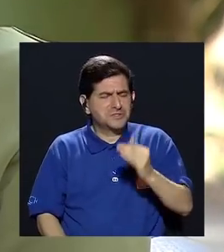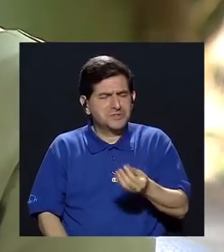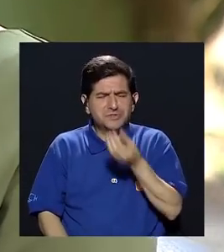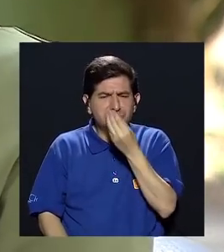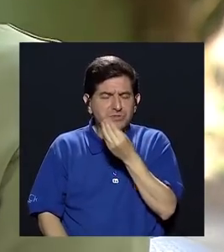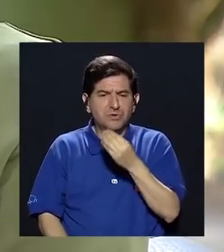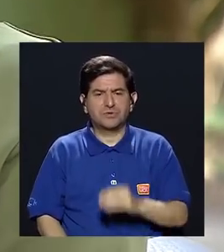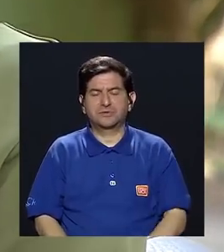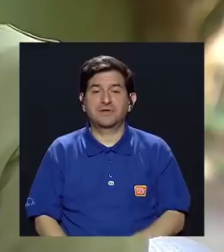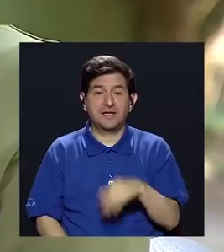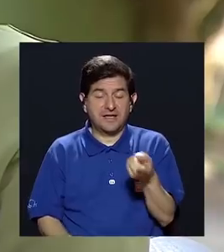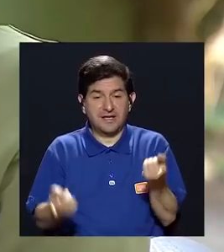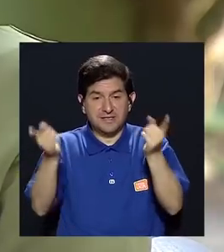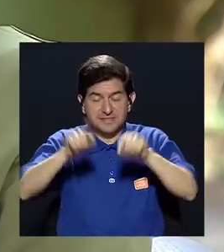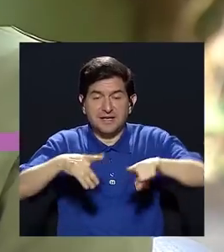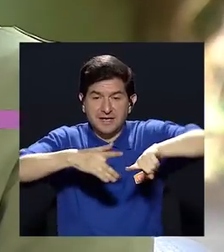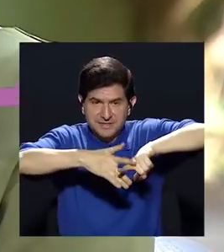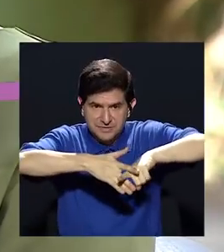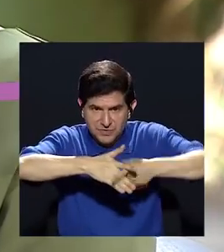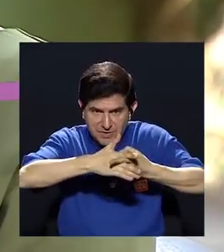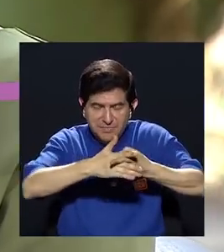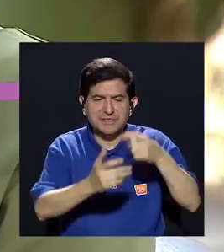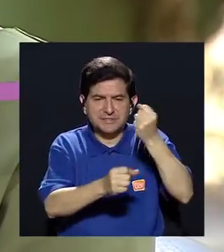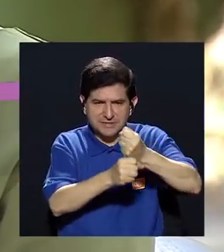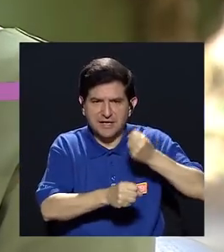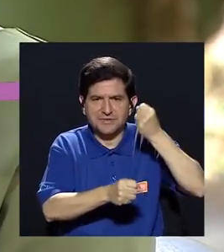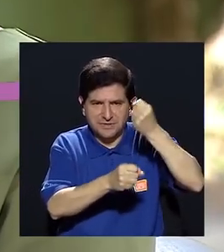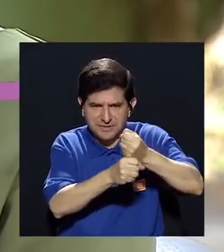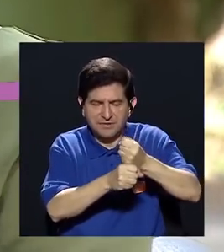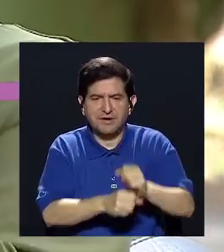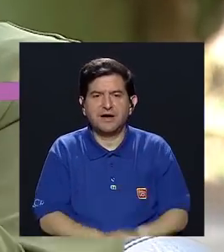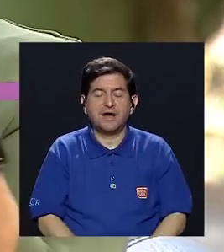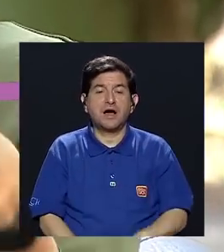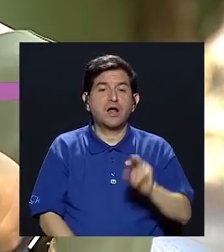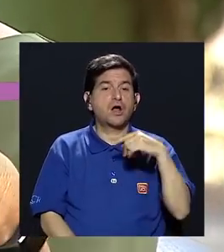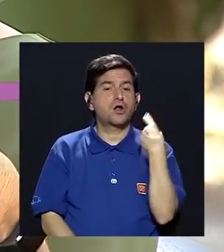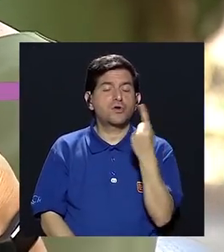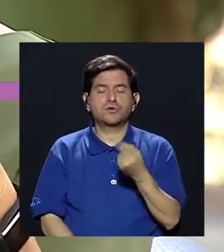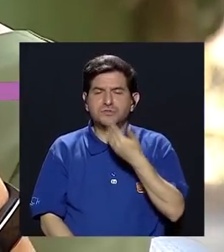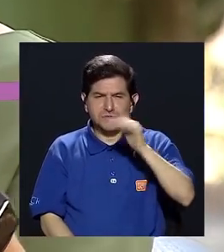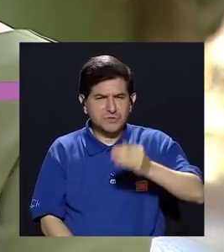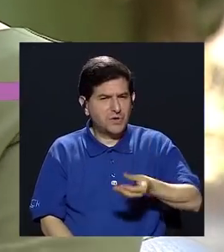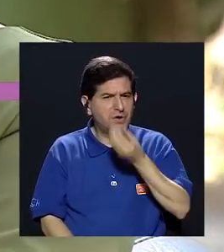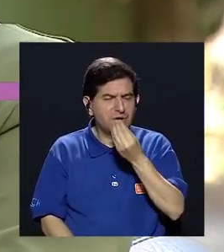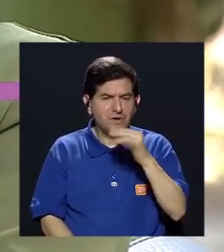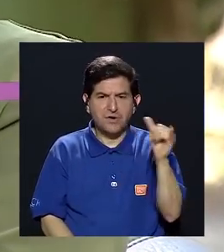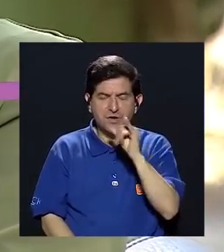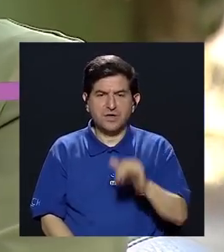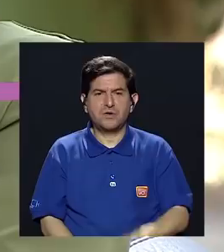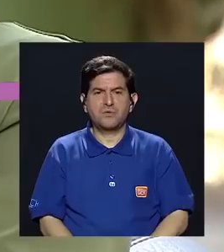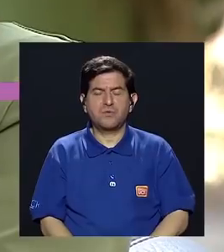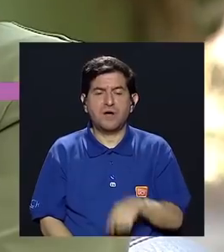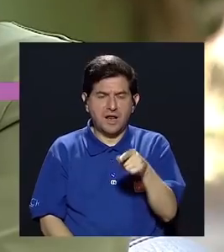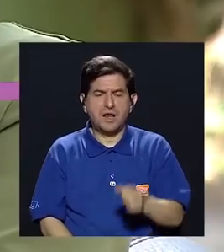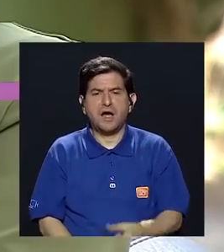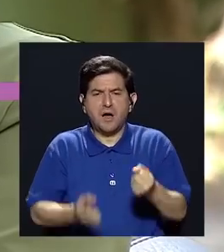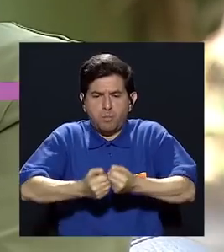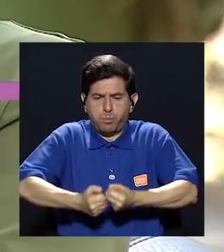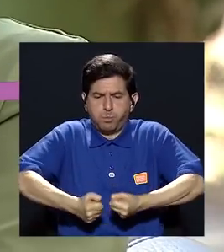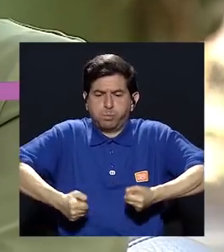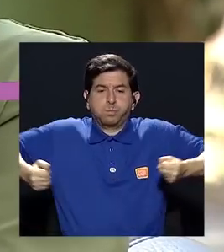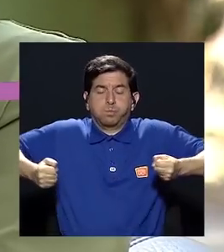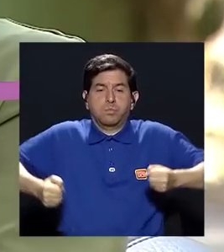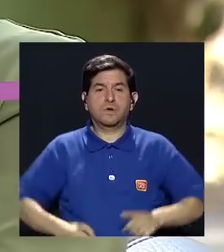desnutrida o con malnutrición, que estamos empezando a trabajar la parte de no solo desnutrición, sino también sobrepeso y